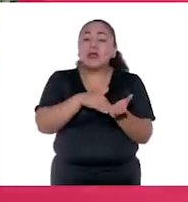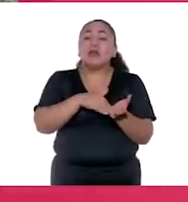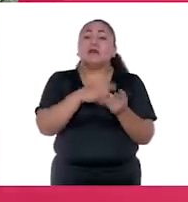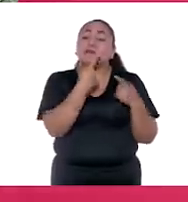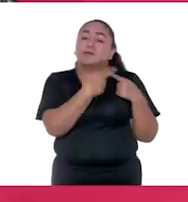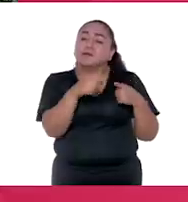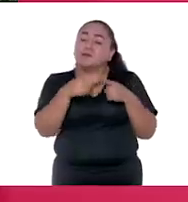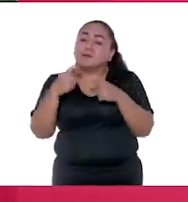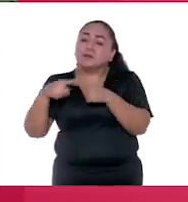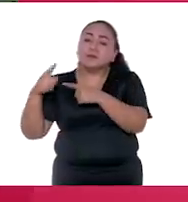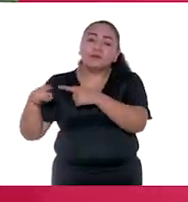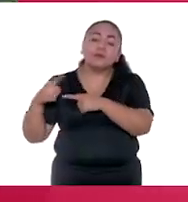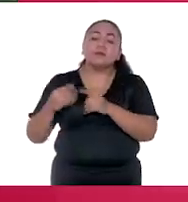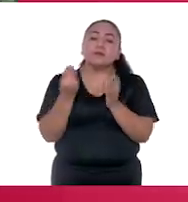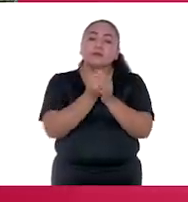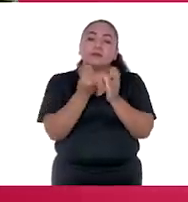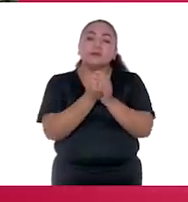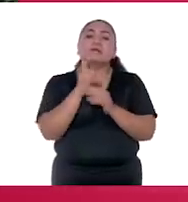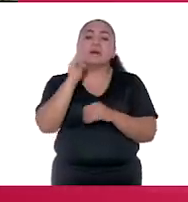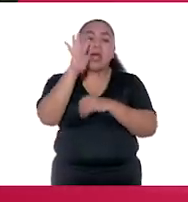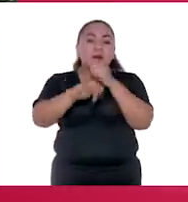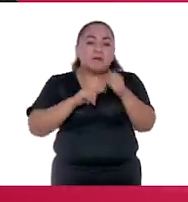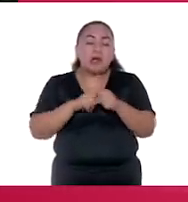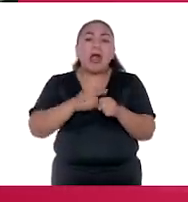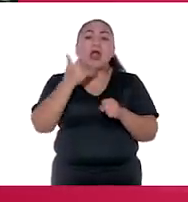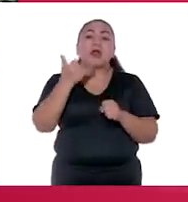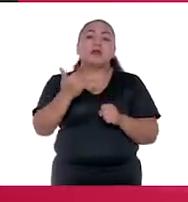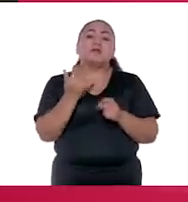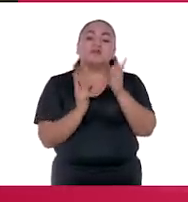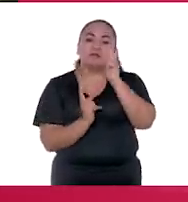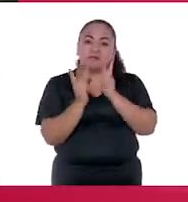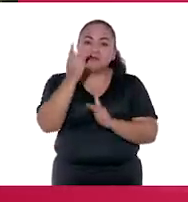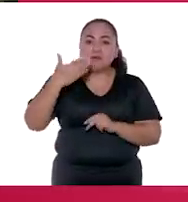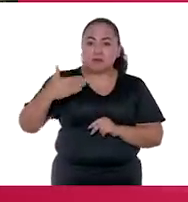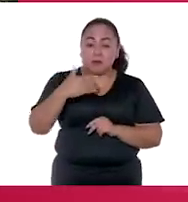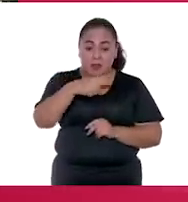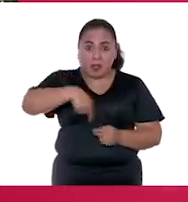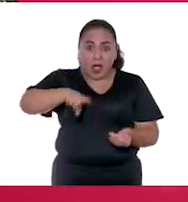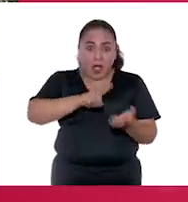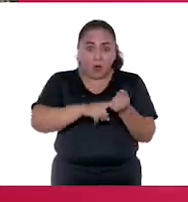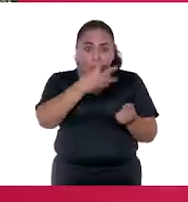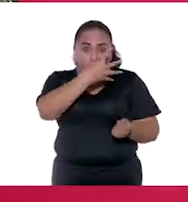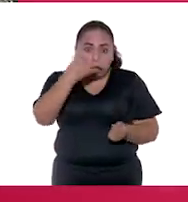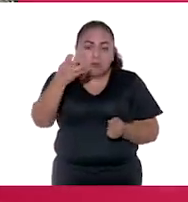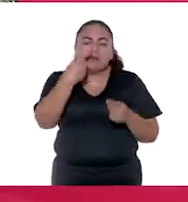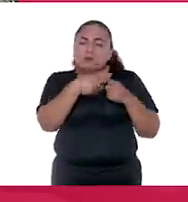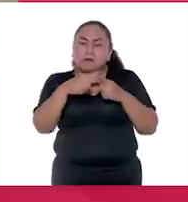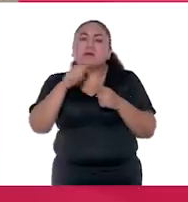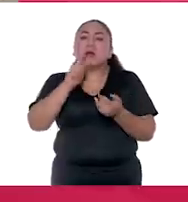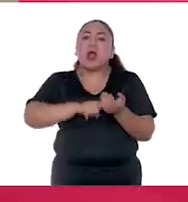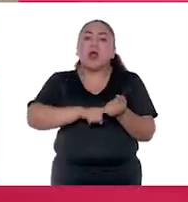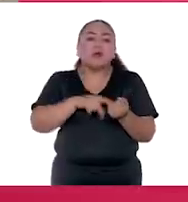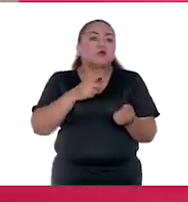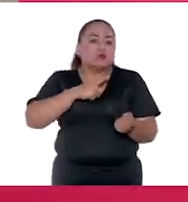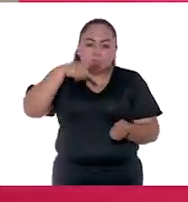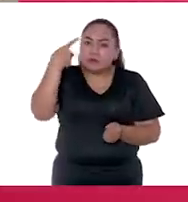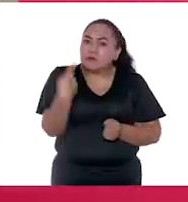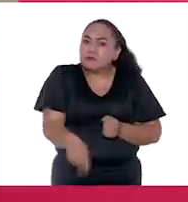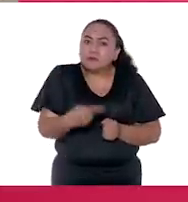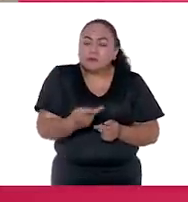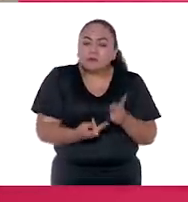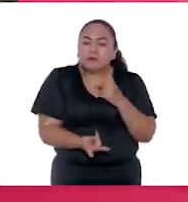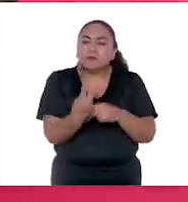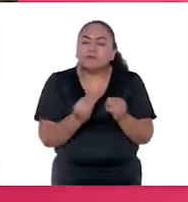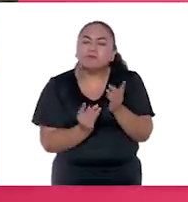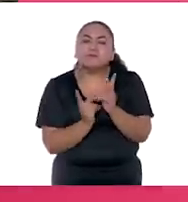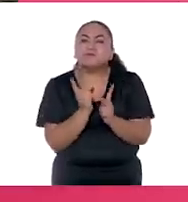plantas y animales. Y de esas, alrededor de 50 son endémicas, esto es, han evolucionado específicamente para